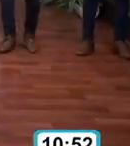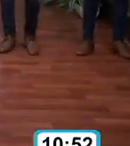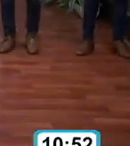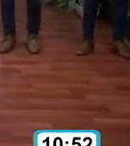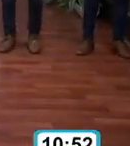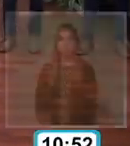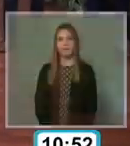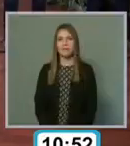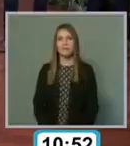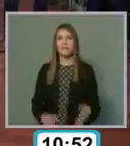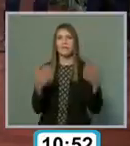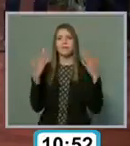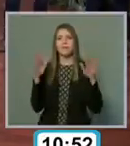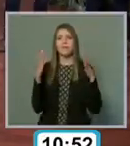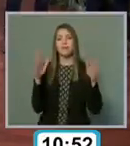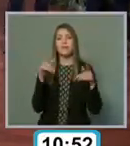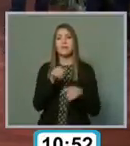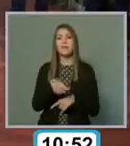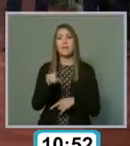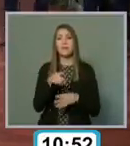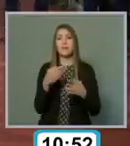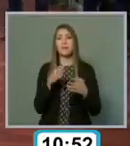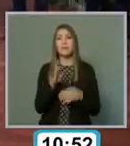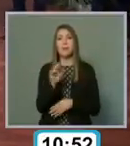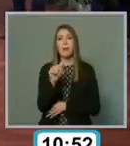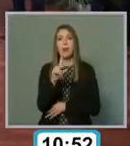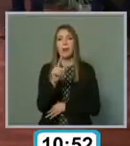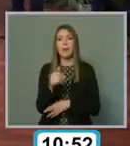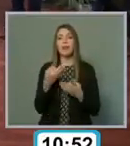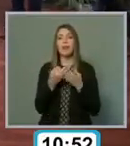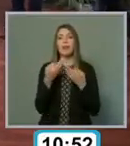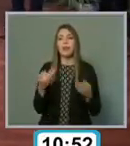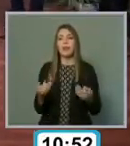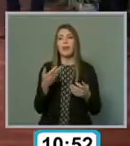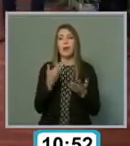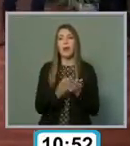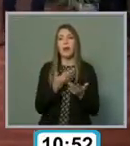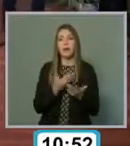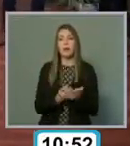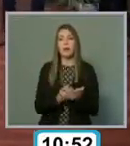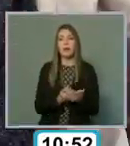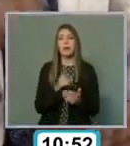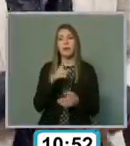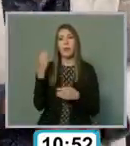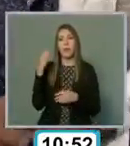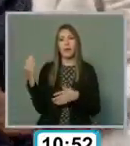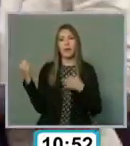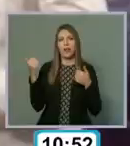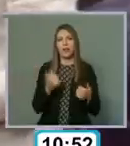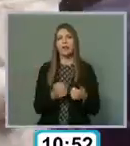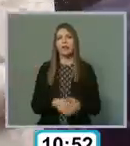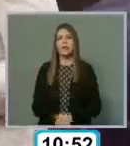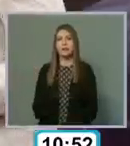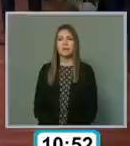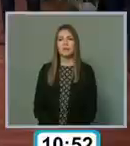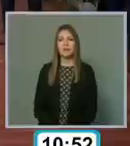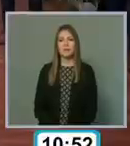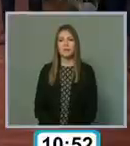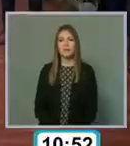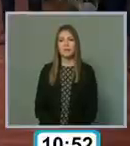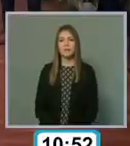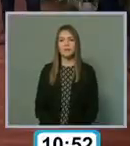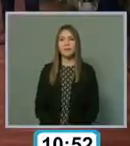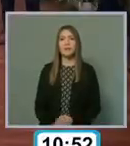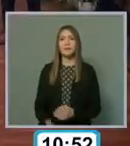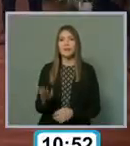¡Eso, banda! ¡Tierra Mojada de Virgilio Ruiz! ¡Puro Oaxaca! ¡Eso! ¡Puro para arriba! ¡Puro para arriba! Véngase, compadre.